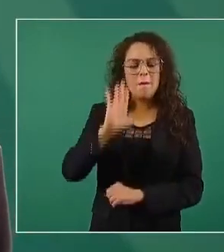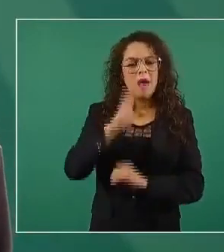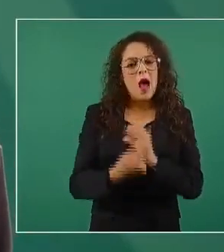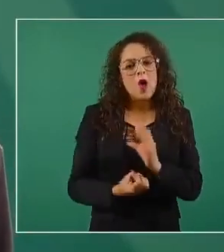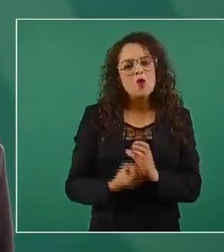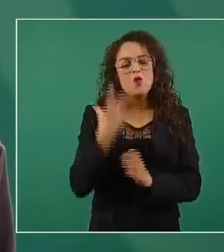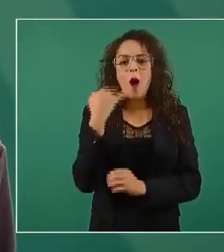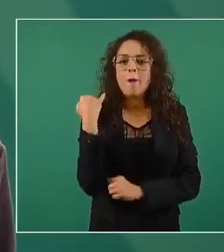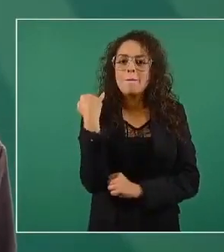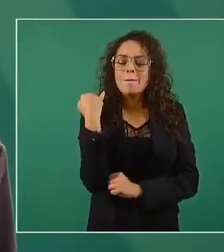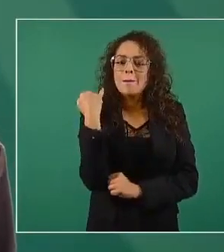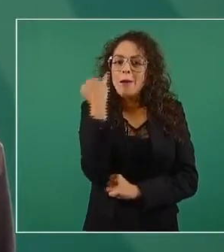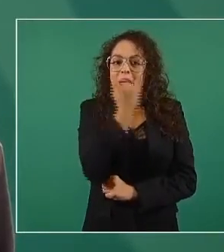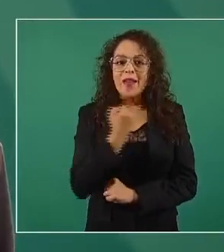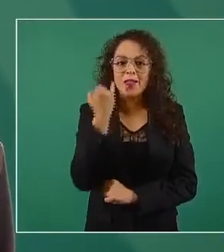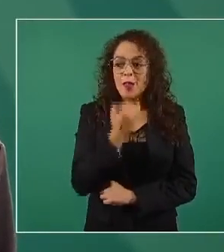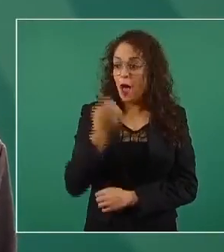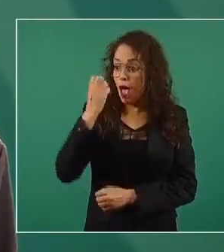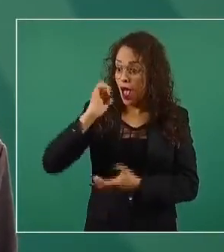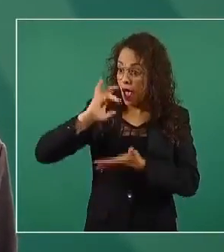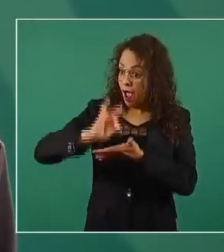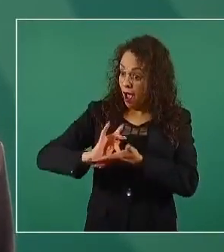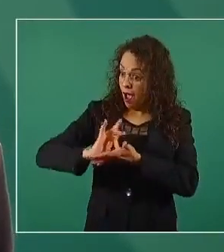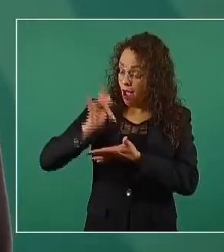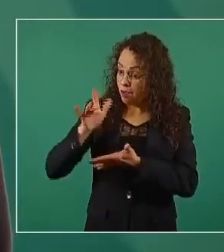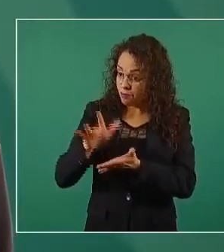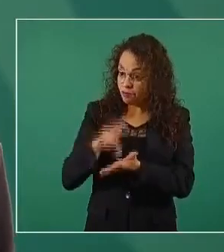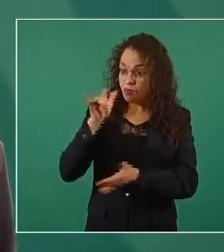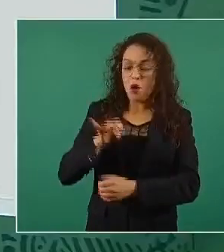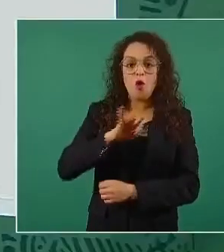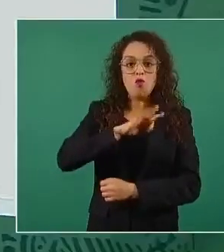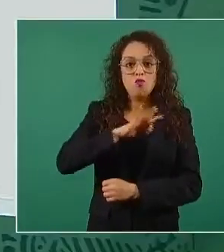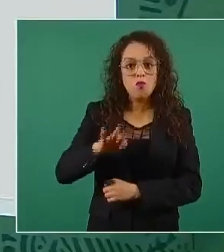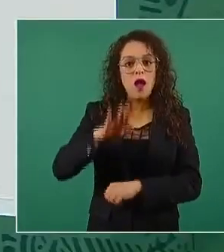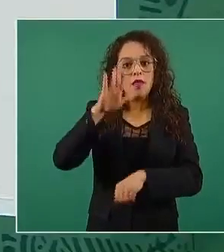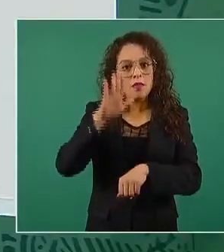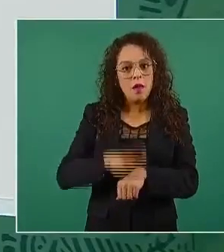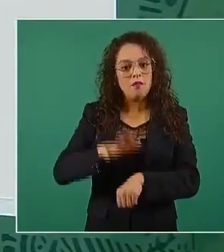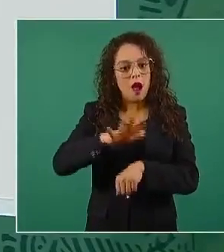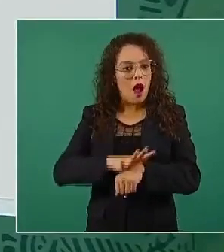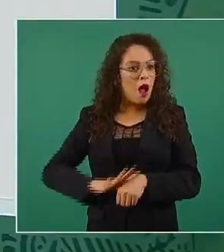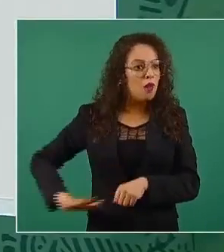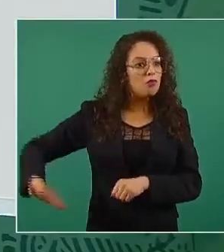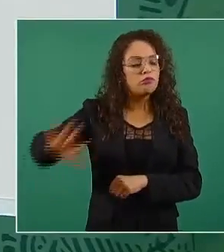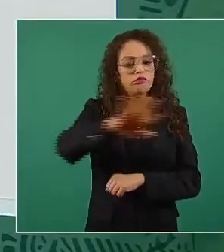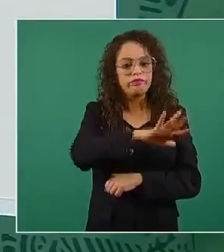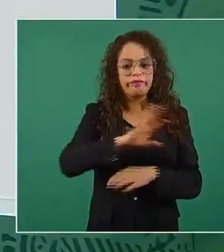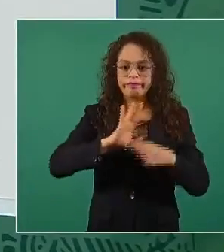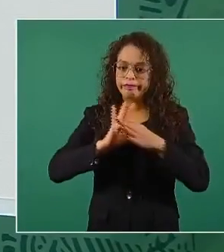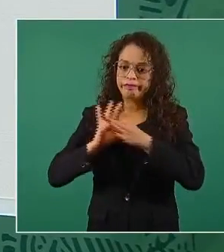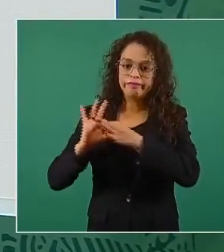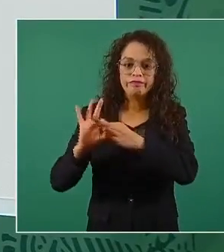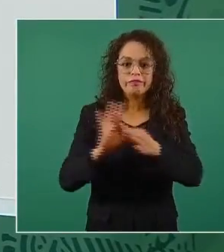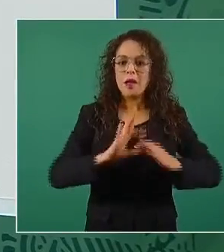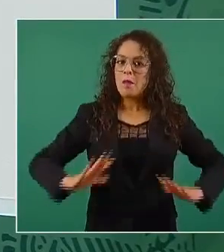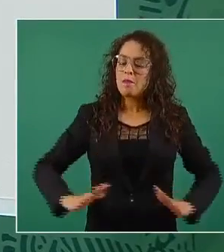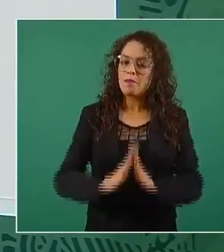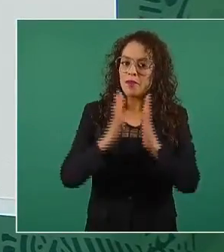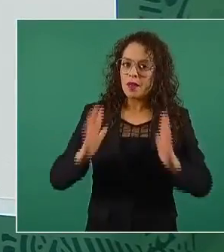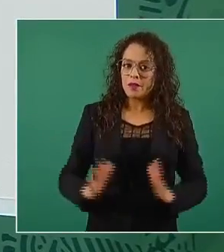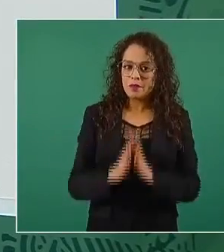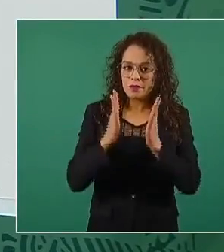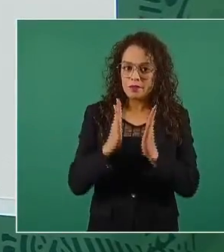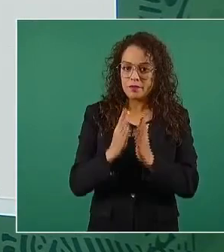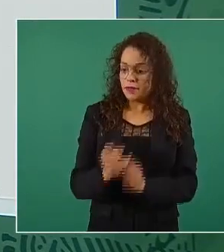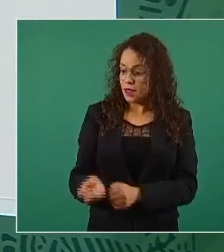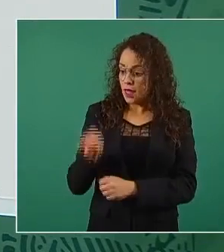nos permite colaborar masivamente. Al fin de este ciclo escolar,